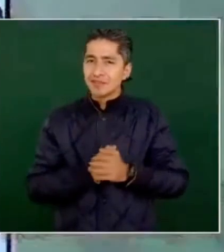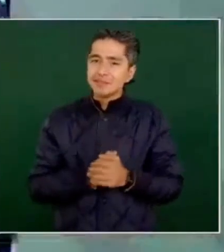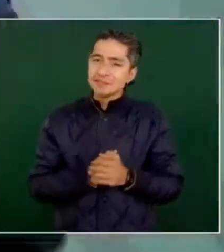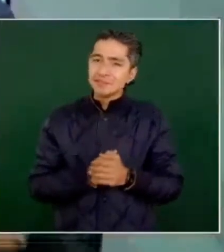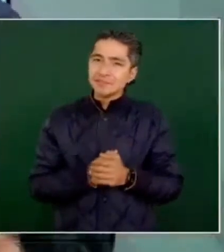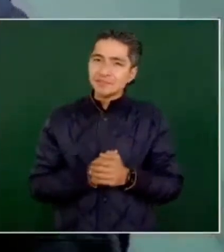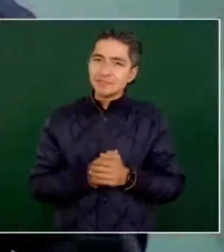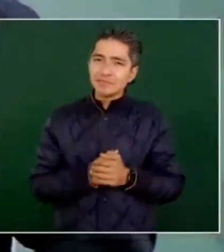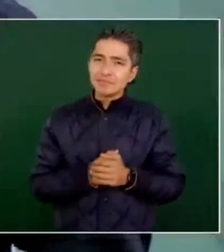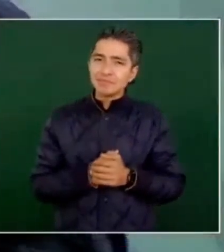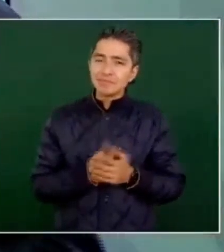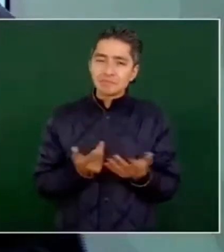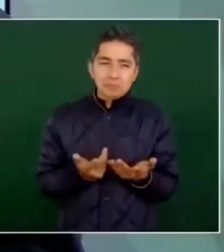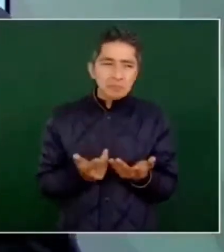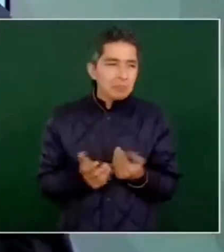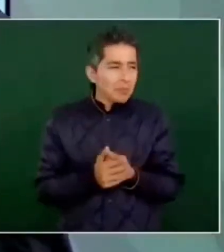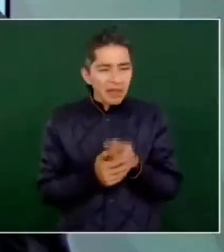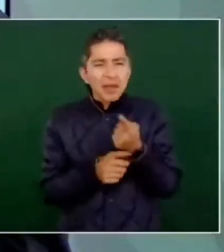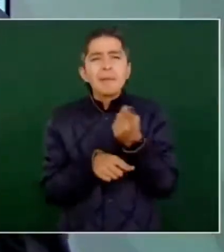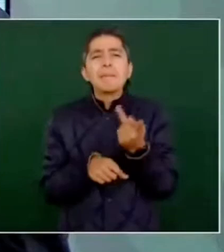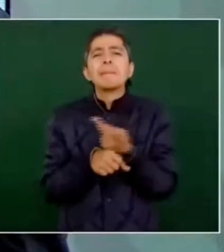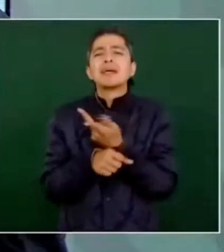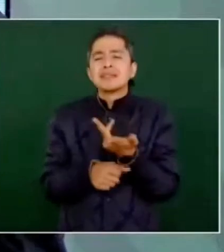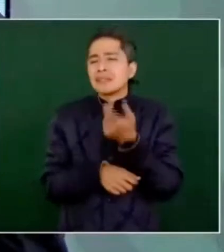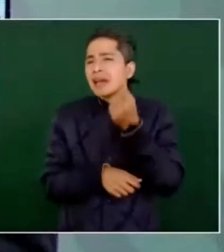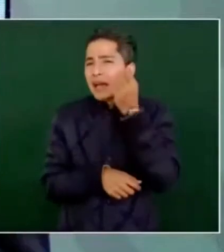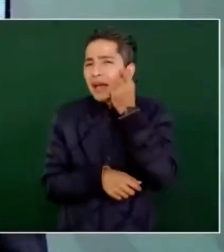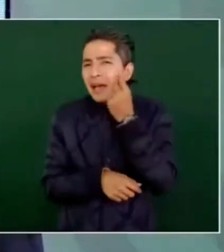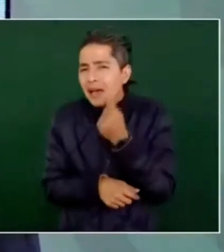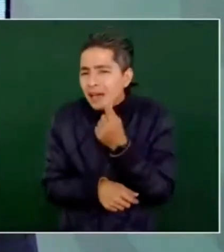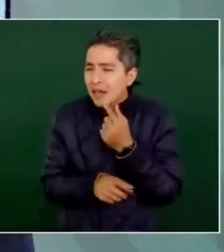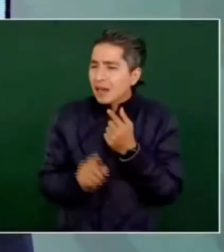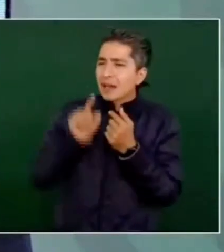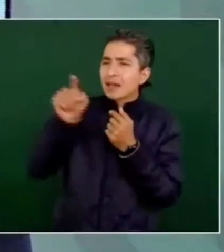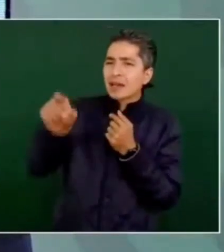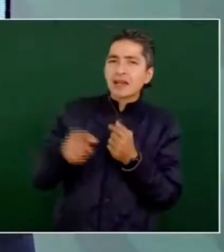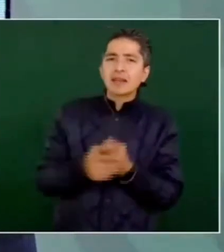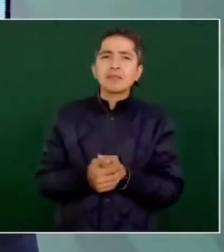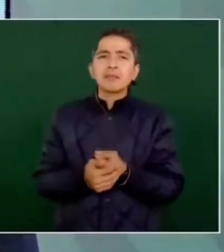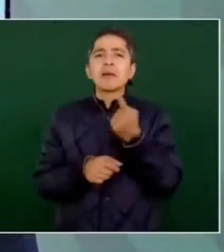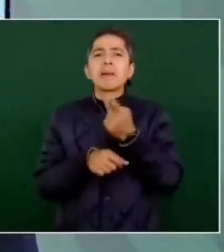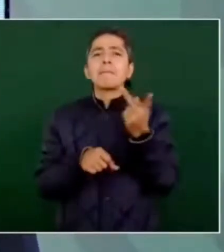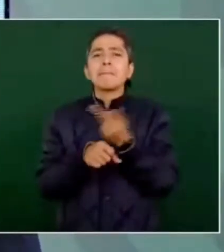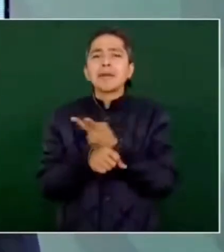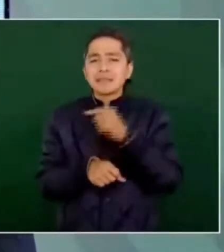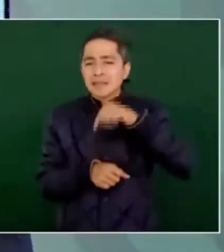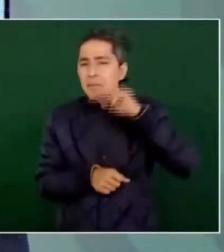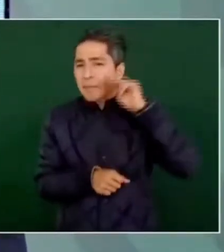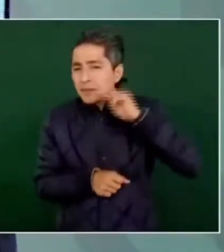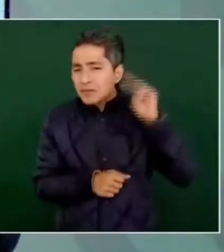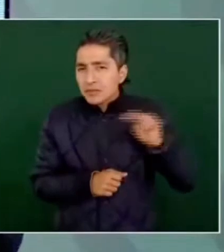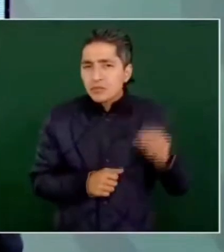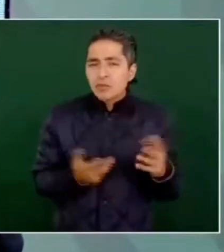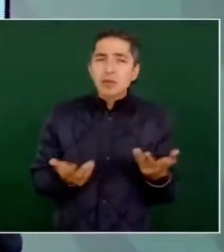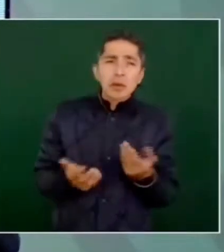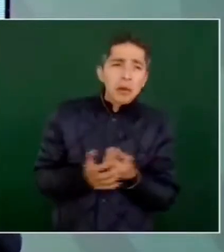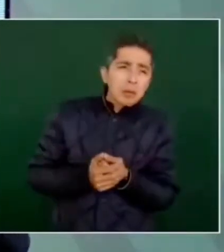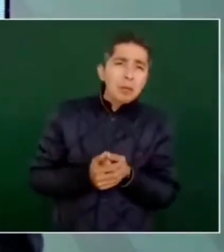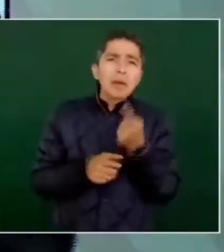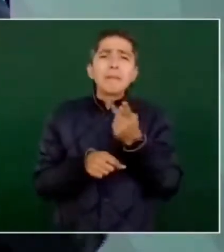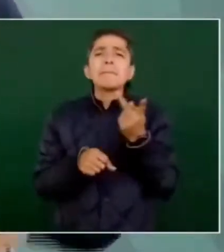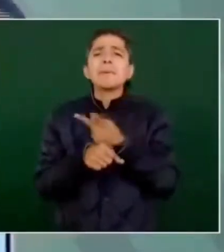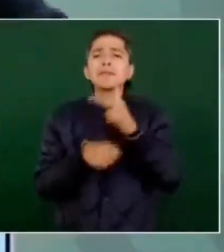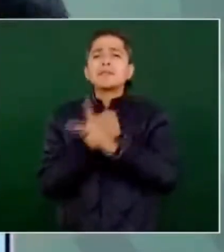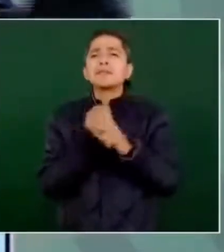¿Qué pasa en Guerrero? ¿Qué pasa en Michoacán? ¿Qué pasa en el